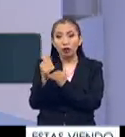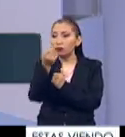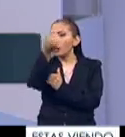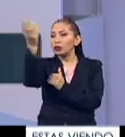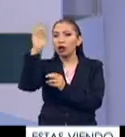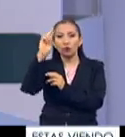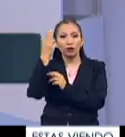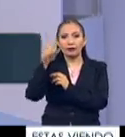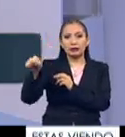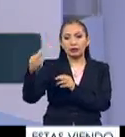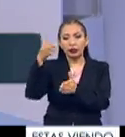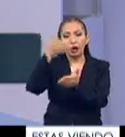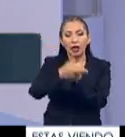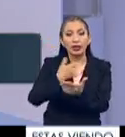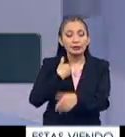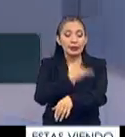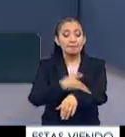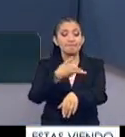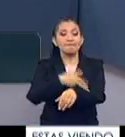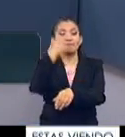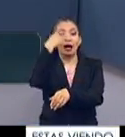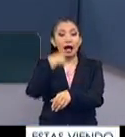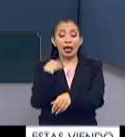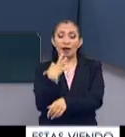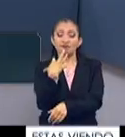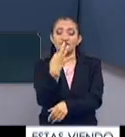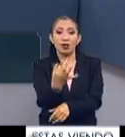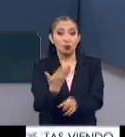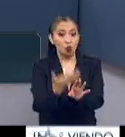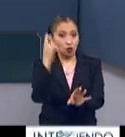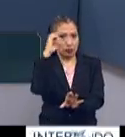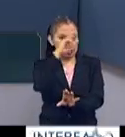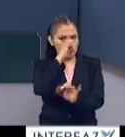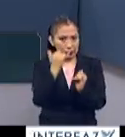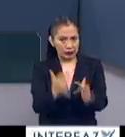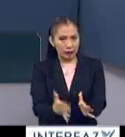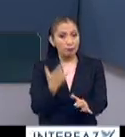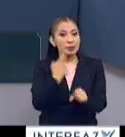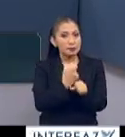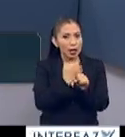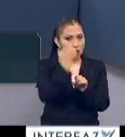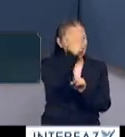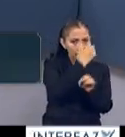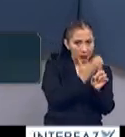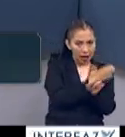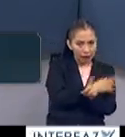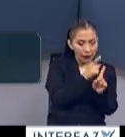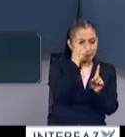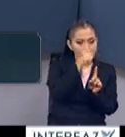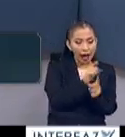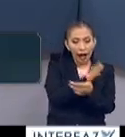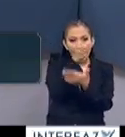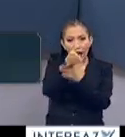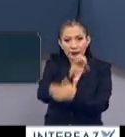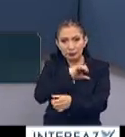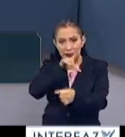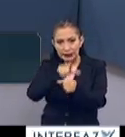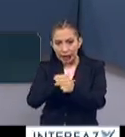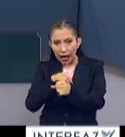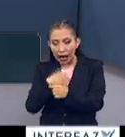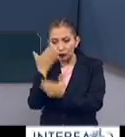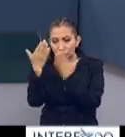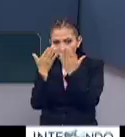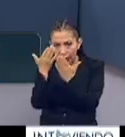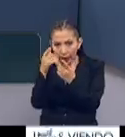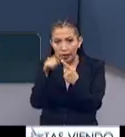cualquier universidad y hacen un proceso de selección bastante complejo. Primero hay que hacer un examen para entrar a la especialidad y ya